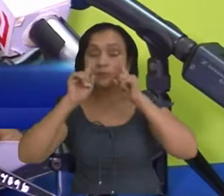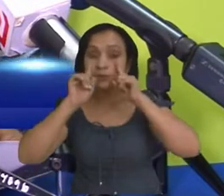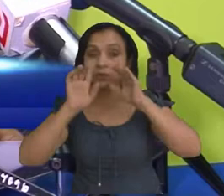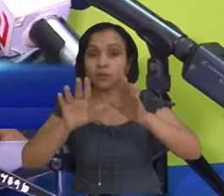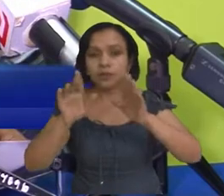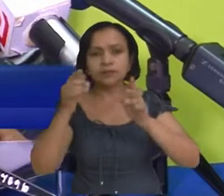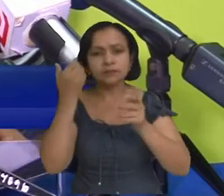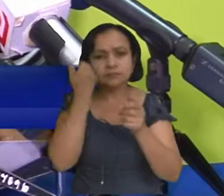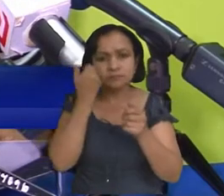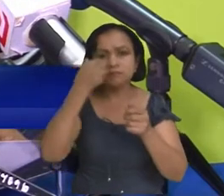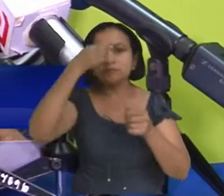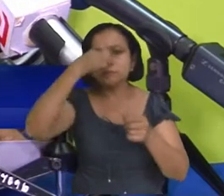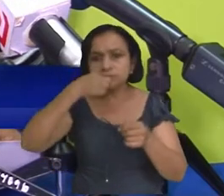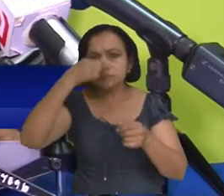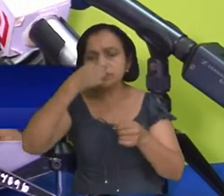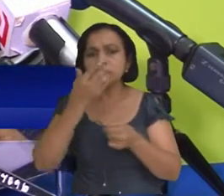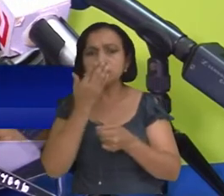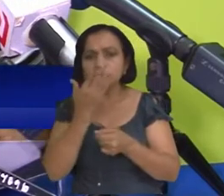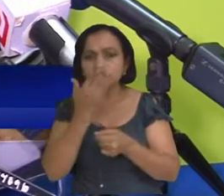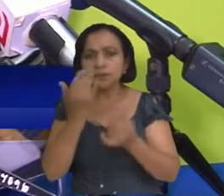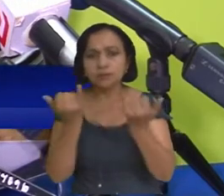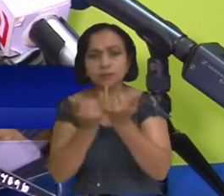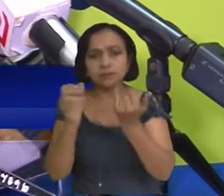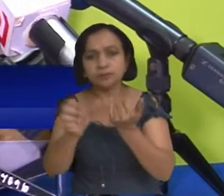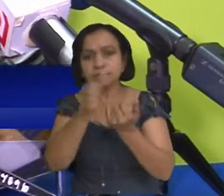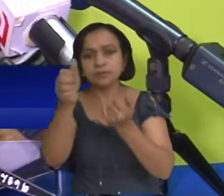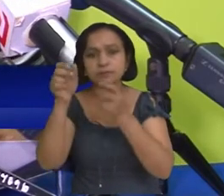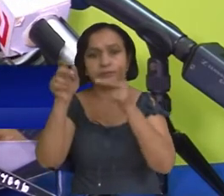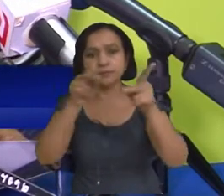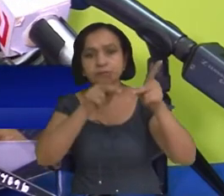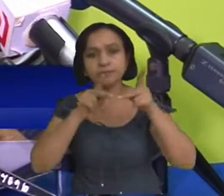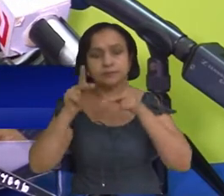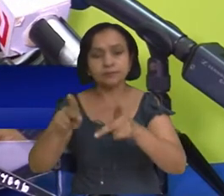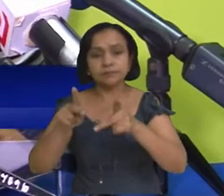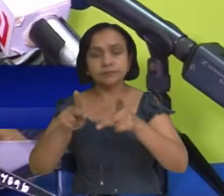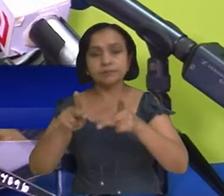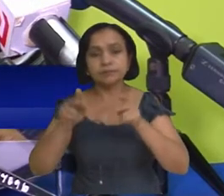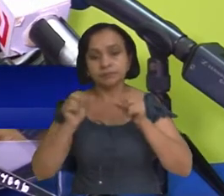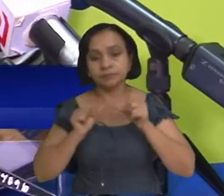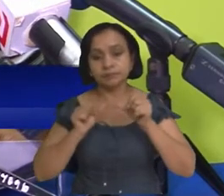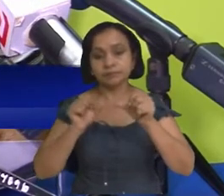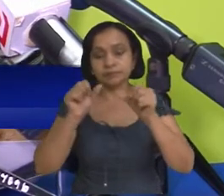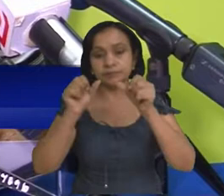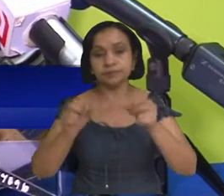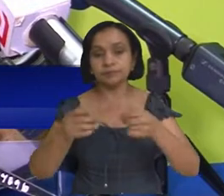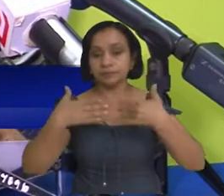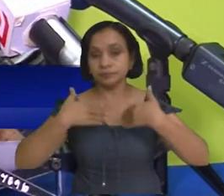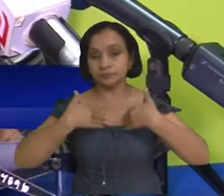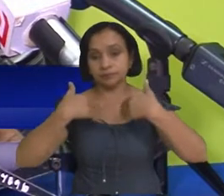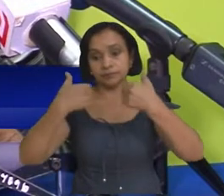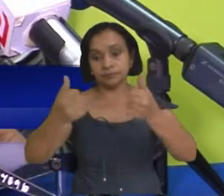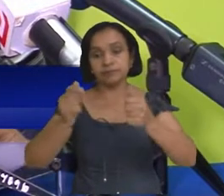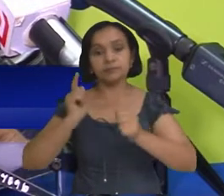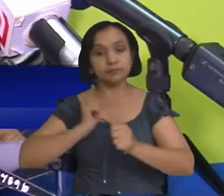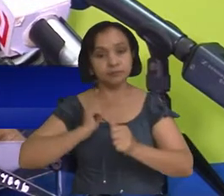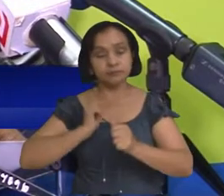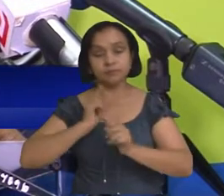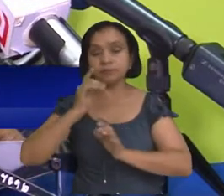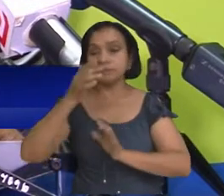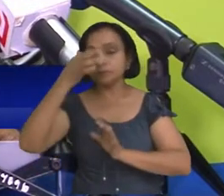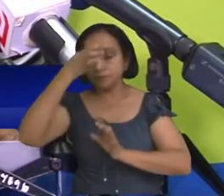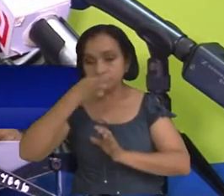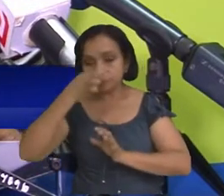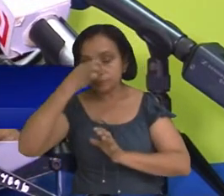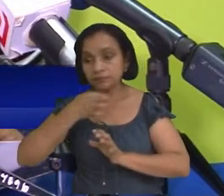cuadro respiratorio para evitar la transmisión a otras personas y la asistencia a la unidad de salud si tenemos cuadro respiratorio